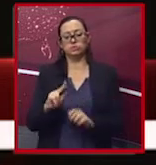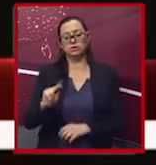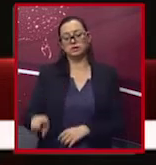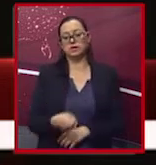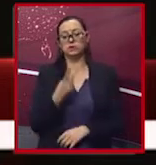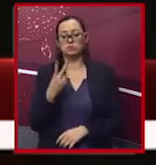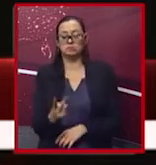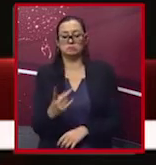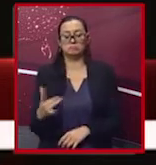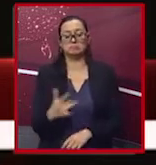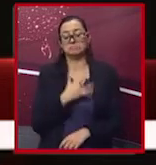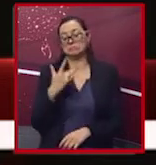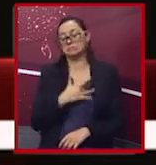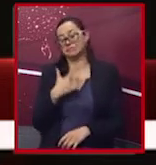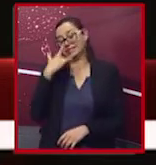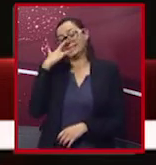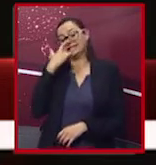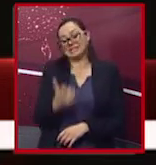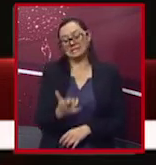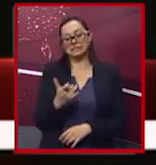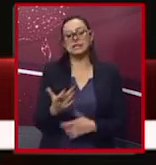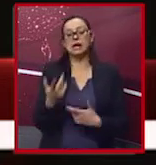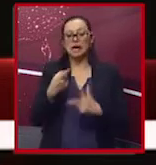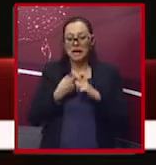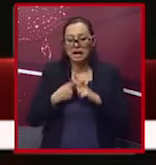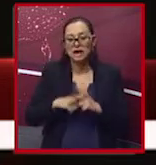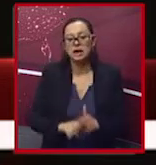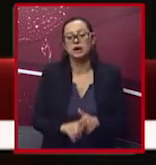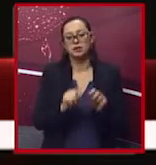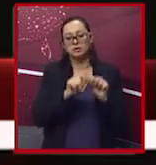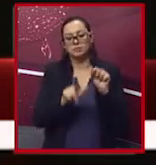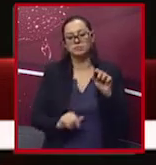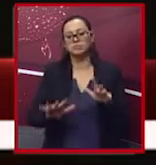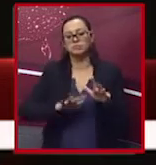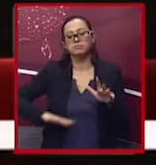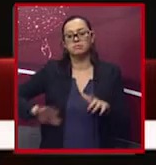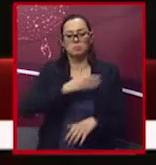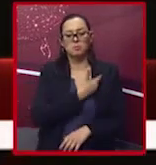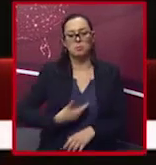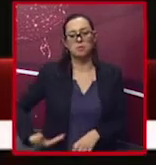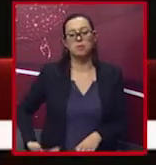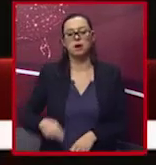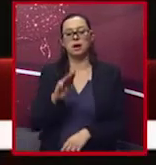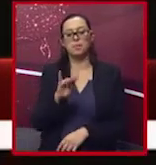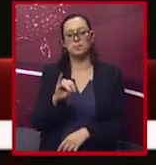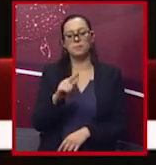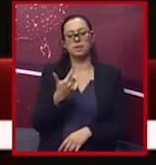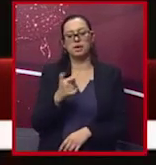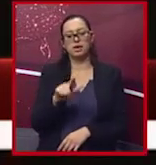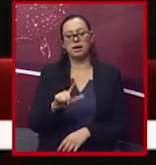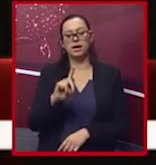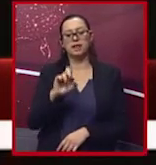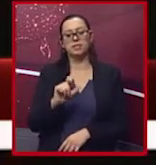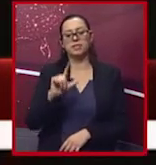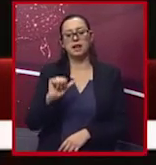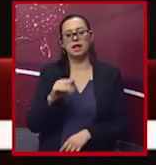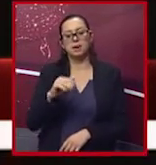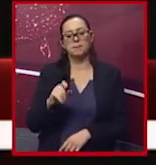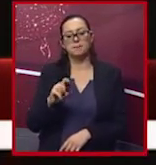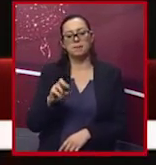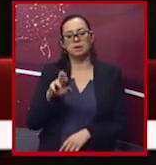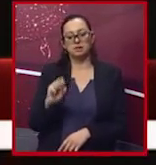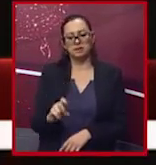paradójicamente, al principio de renovación moral de la sociedad, el presidente Miguel de la Madrid amplió